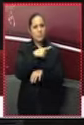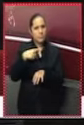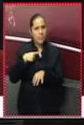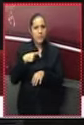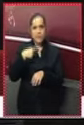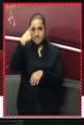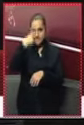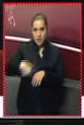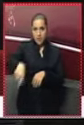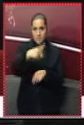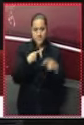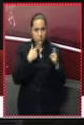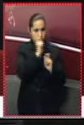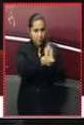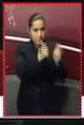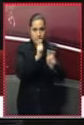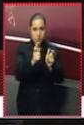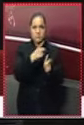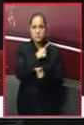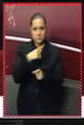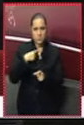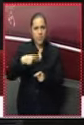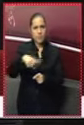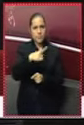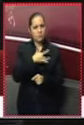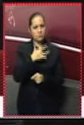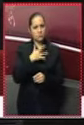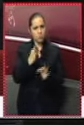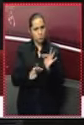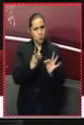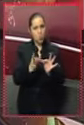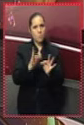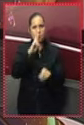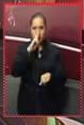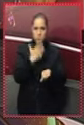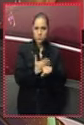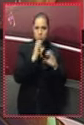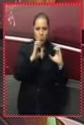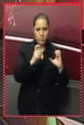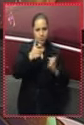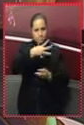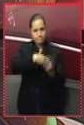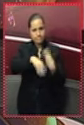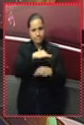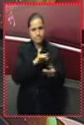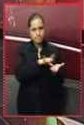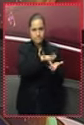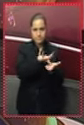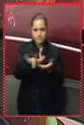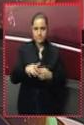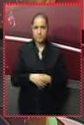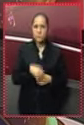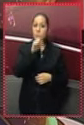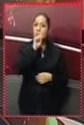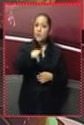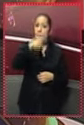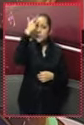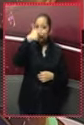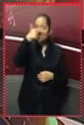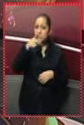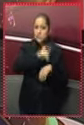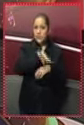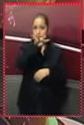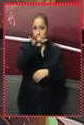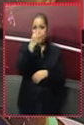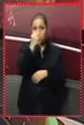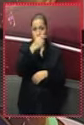ingresos públicos como acción responsable. También en la noche de este 19 de octubre se inició la discusión en